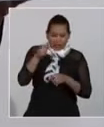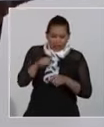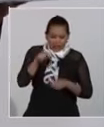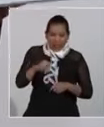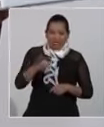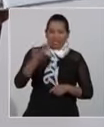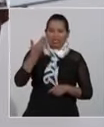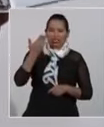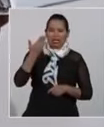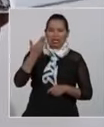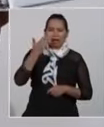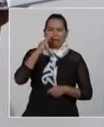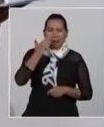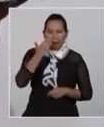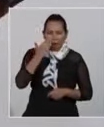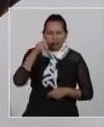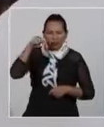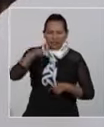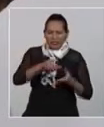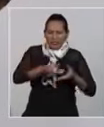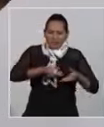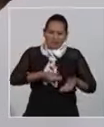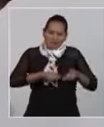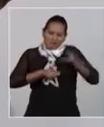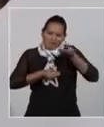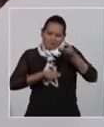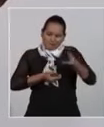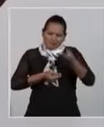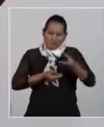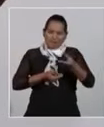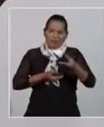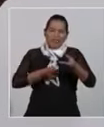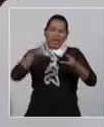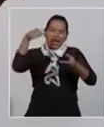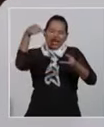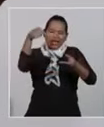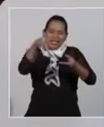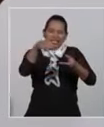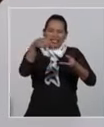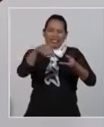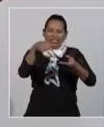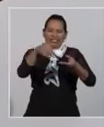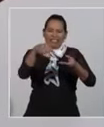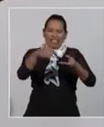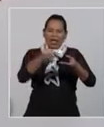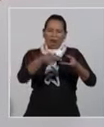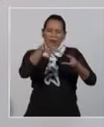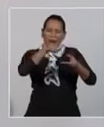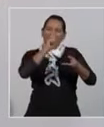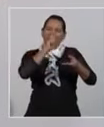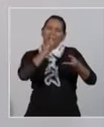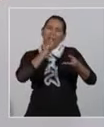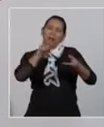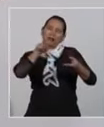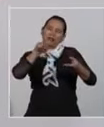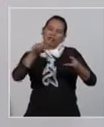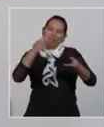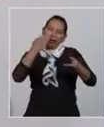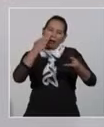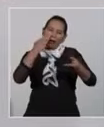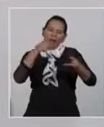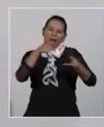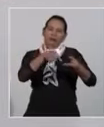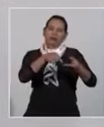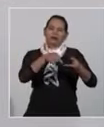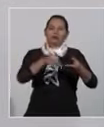todos los poblanos, están los documentos que comprueban cada uno de tus casos de corrupción y de tus mentiras. Y ese desprecio por